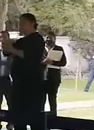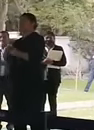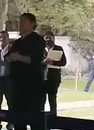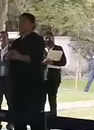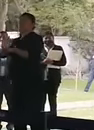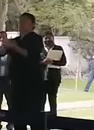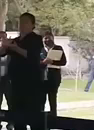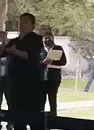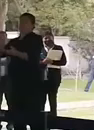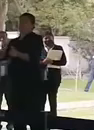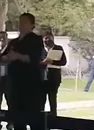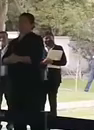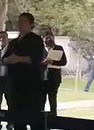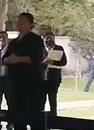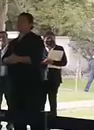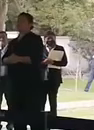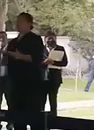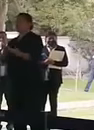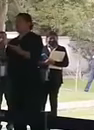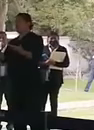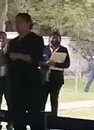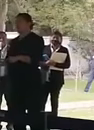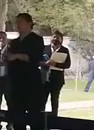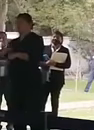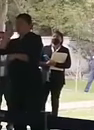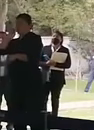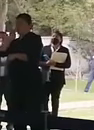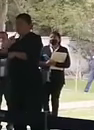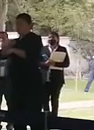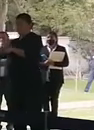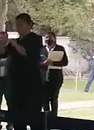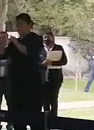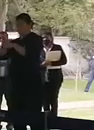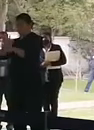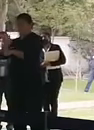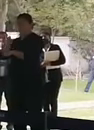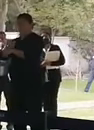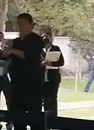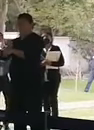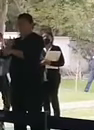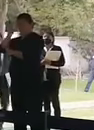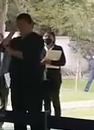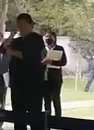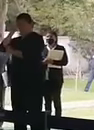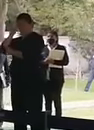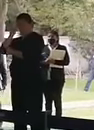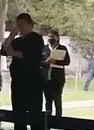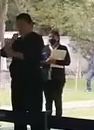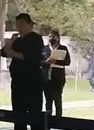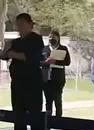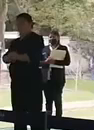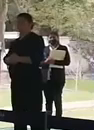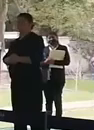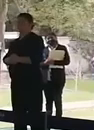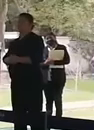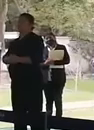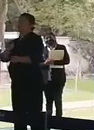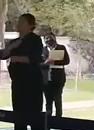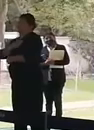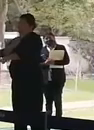Muchísimas gracias. Escuchemos los comentarios de la gobernadora del estado, licenciada Lorena Cuellar Cisneros. Muy buenas tardes